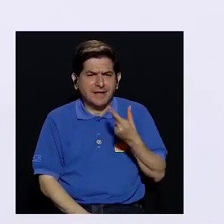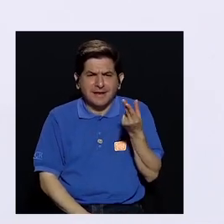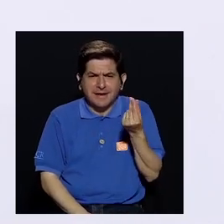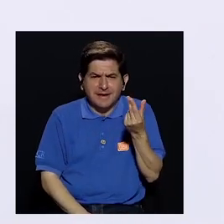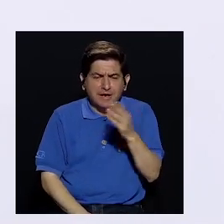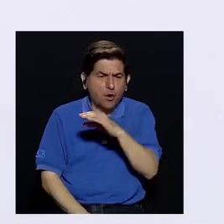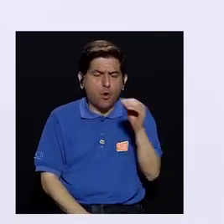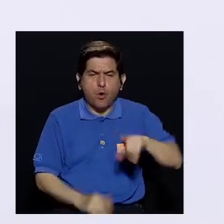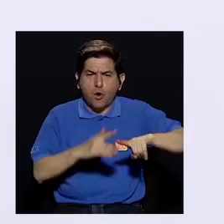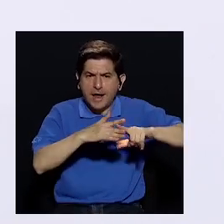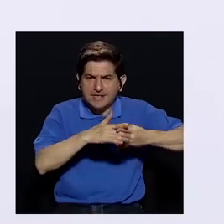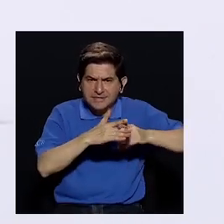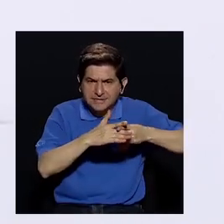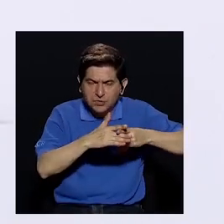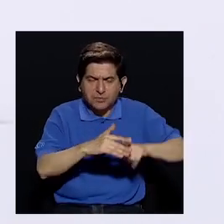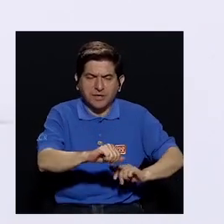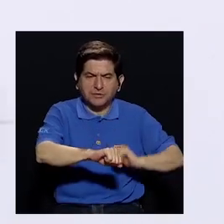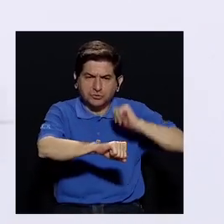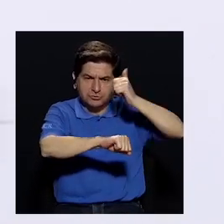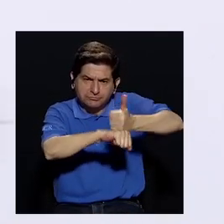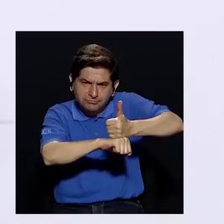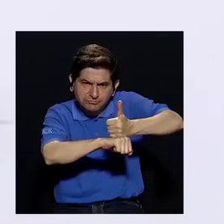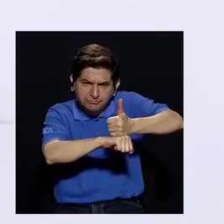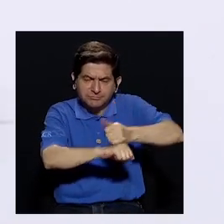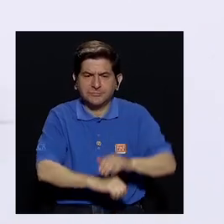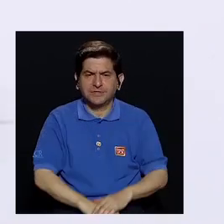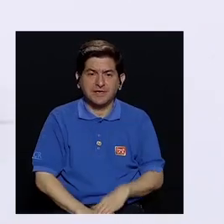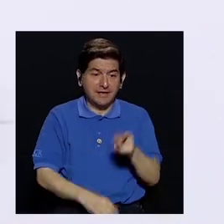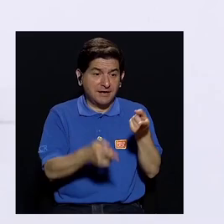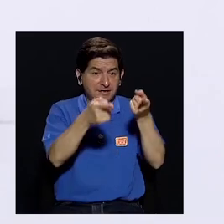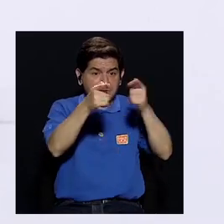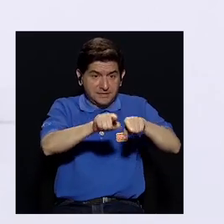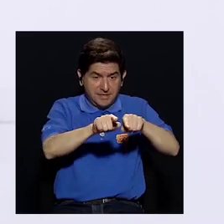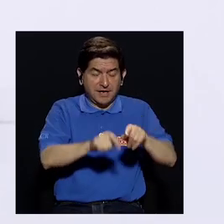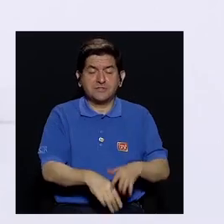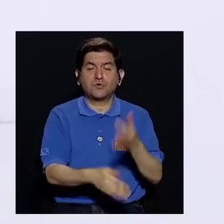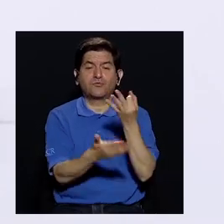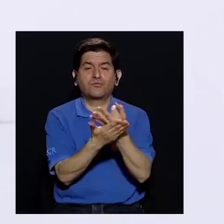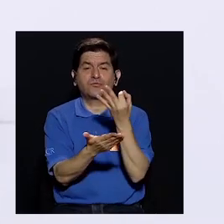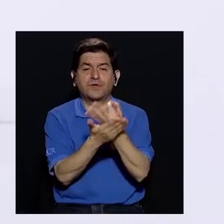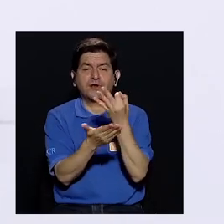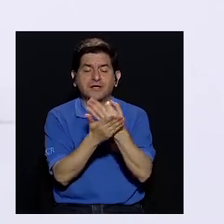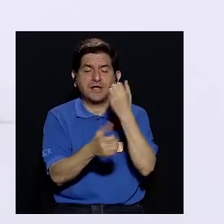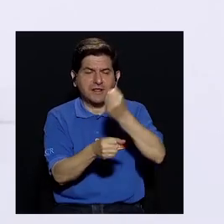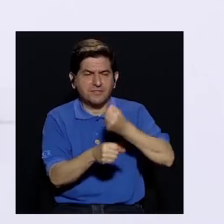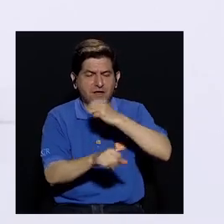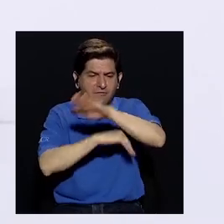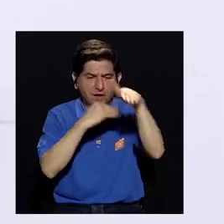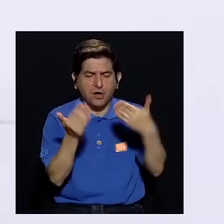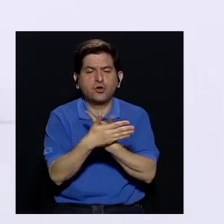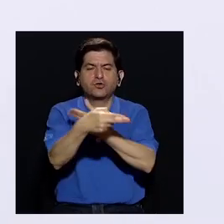no se ha podido generar fondos o instrumentos para